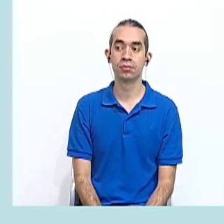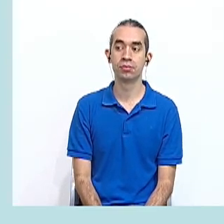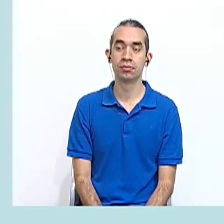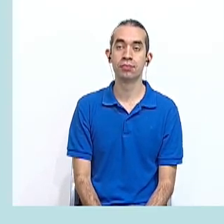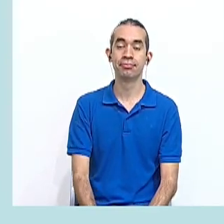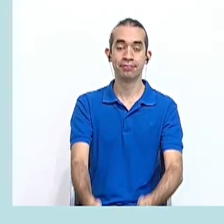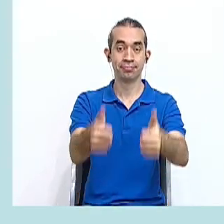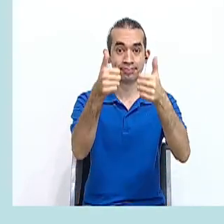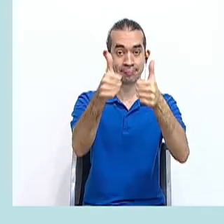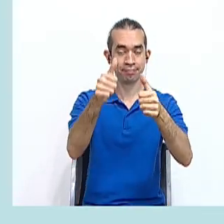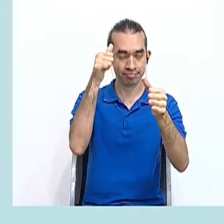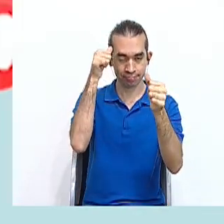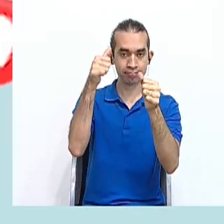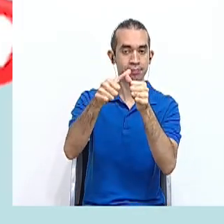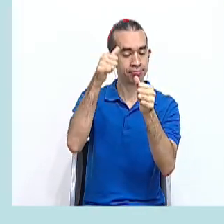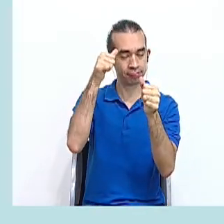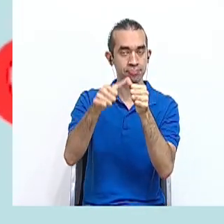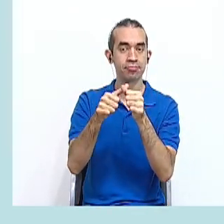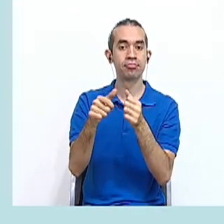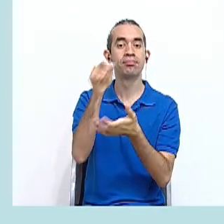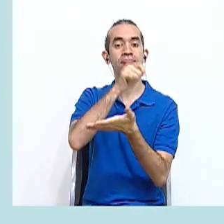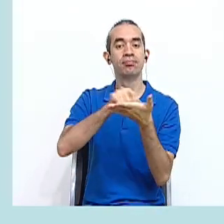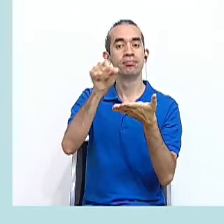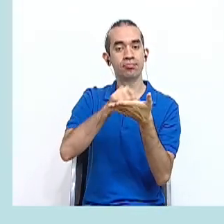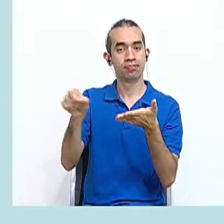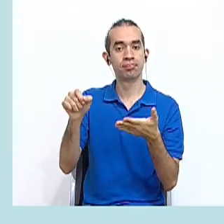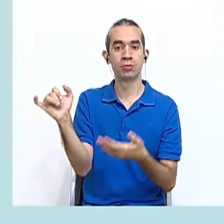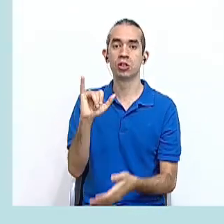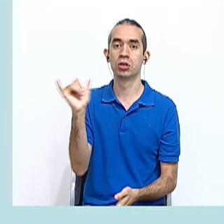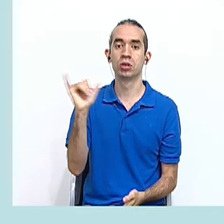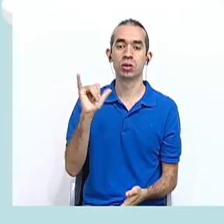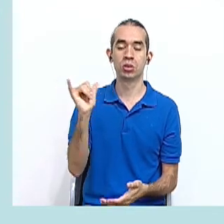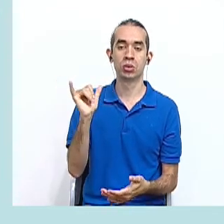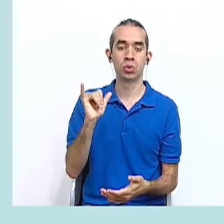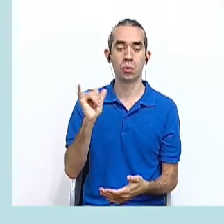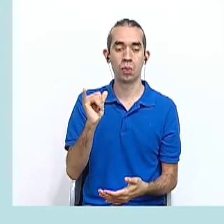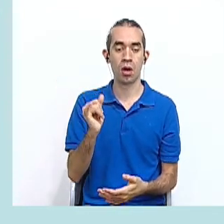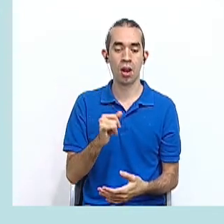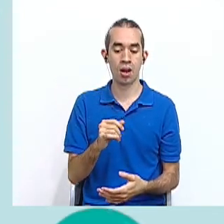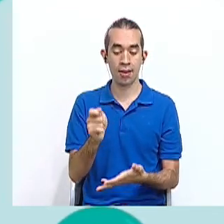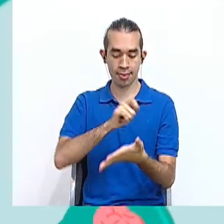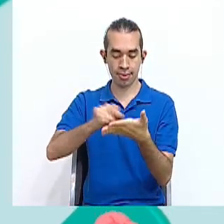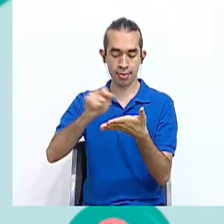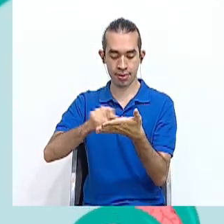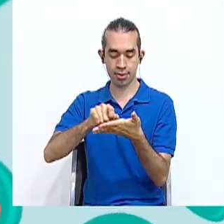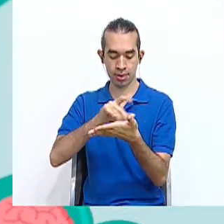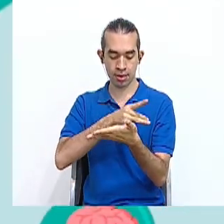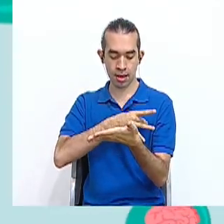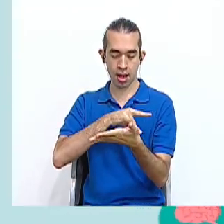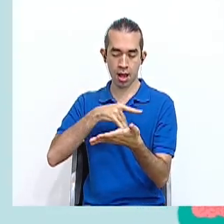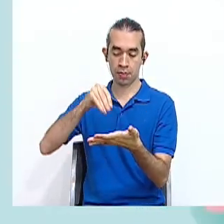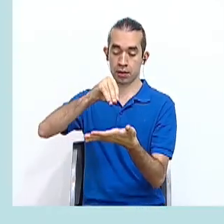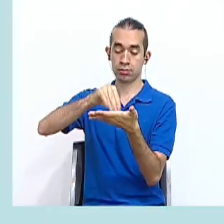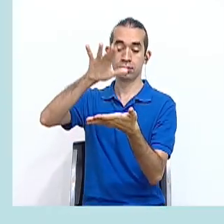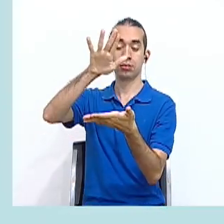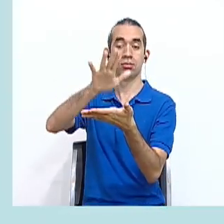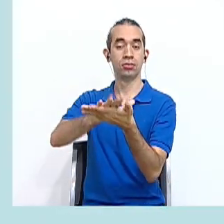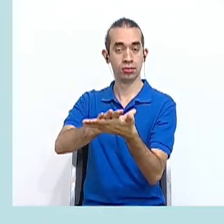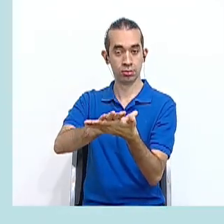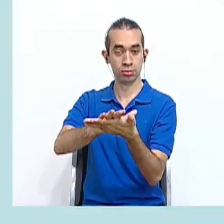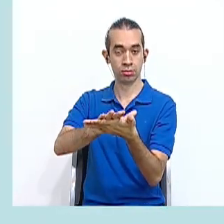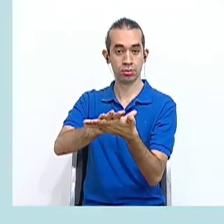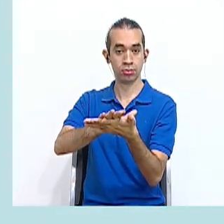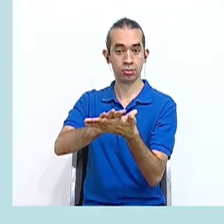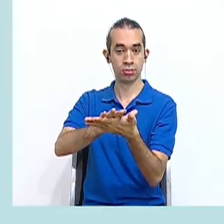Muy bien, recordemos que escribir es como dejar un pedazo del alma en un texto. Cuando escribimos estamos diciendo quiénes